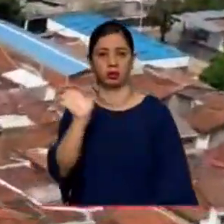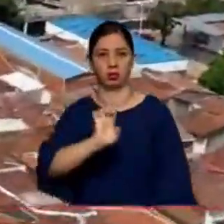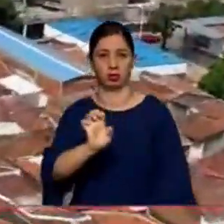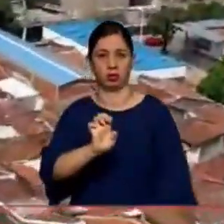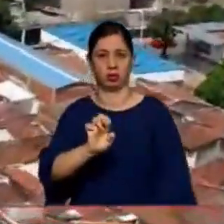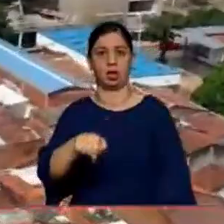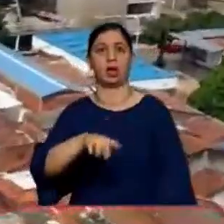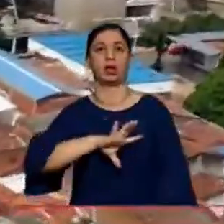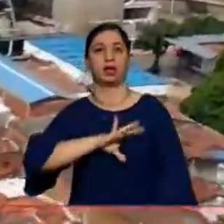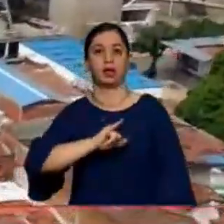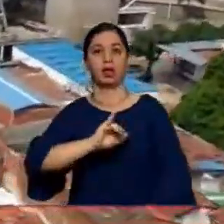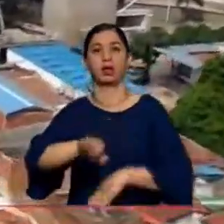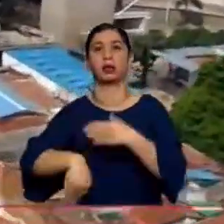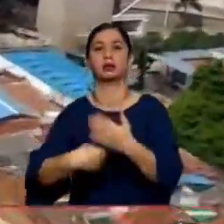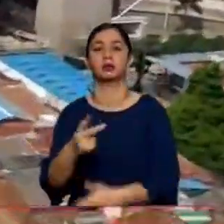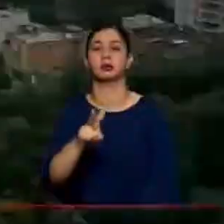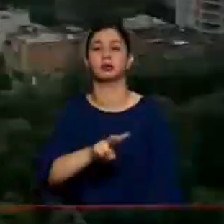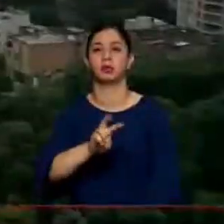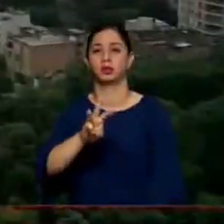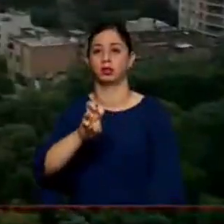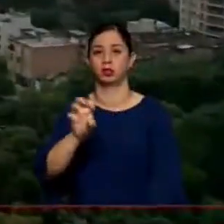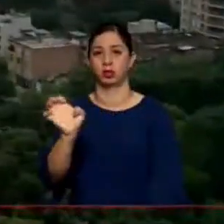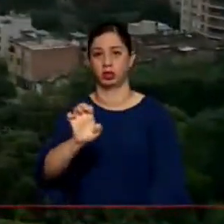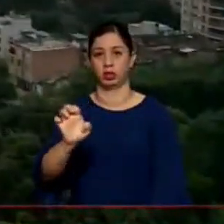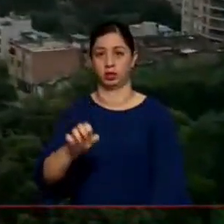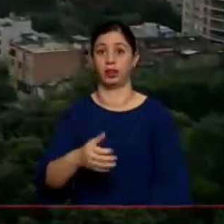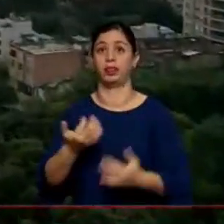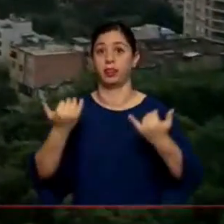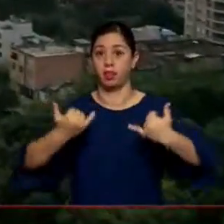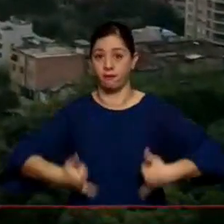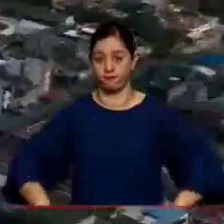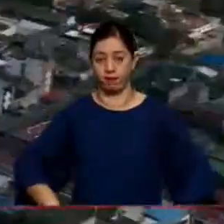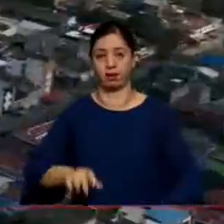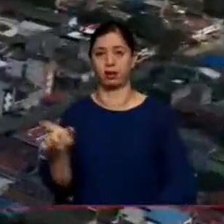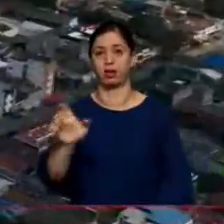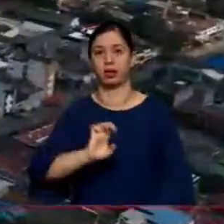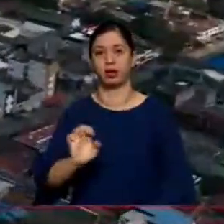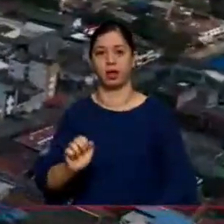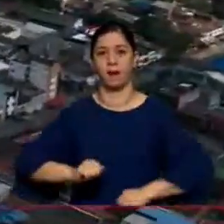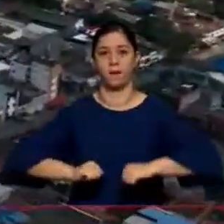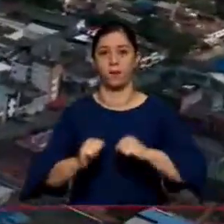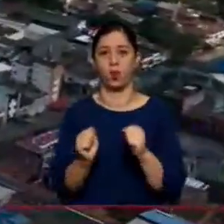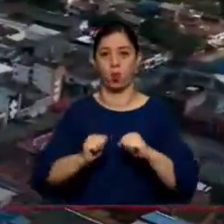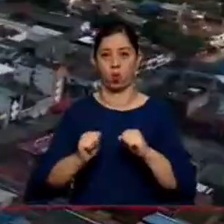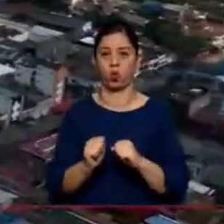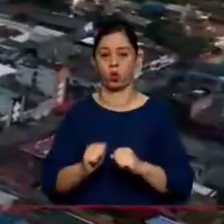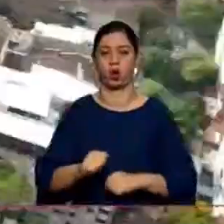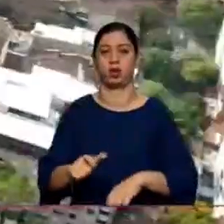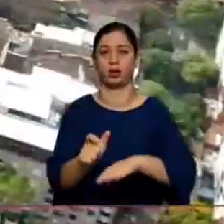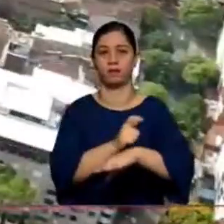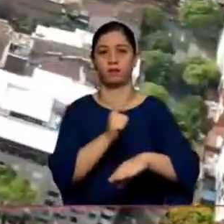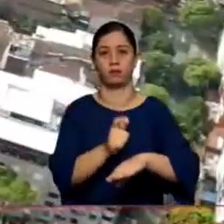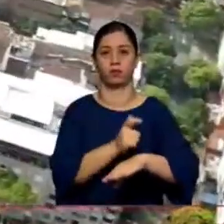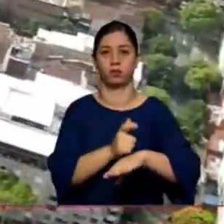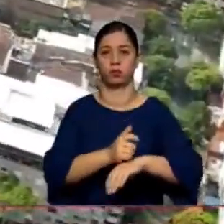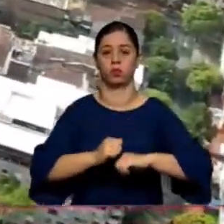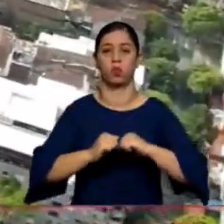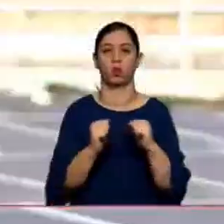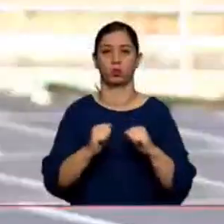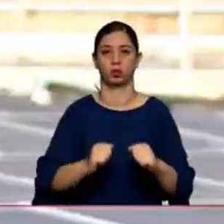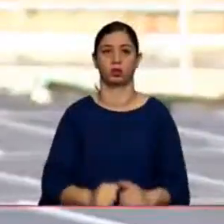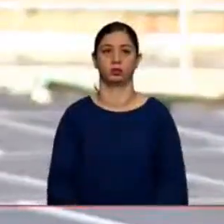tendrá lugar en Cali hasta el 28 de enero. En Bogotá se jugará la fase final en los estadios del Campín y el Metropolitano de